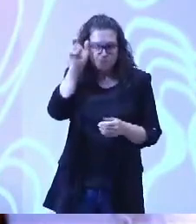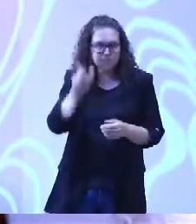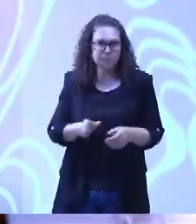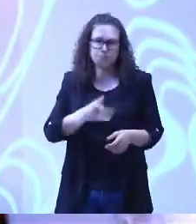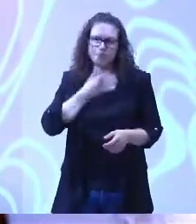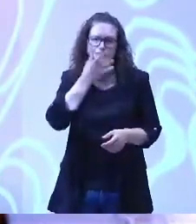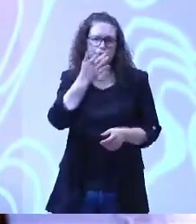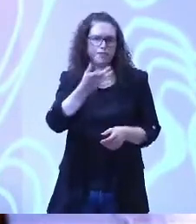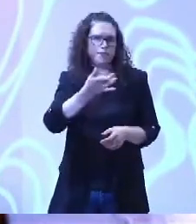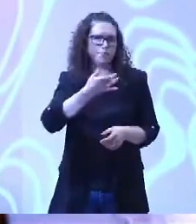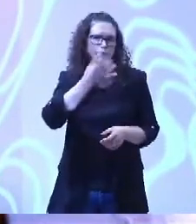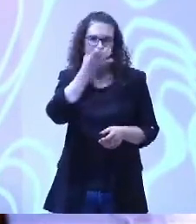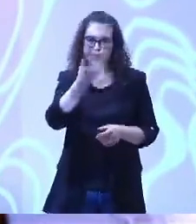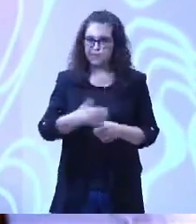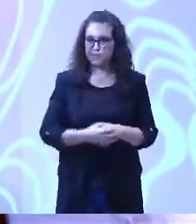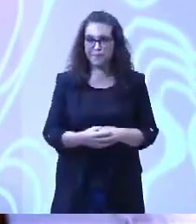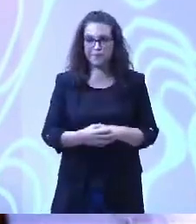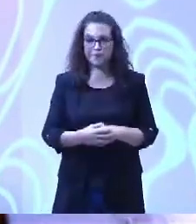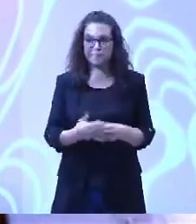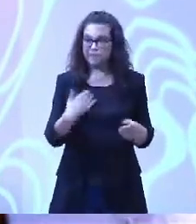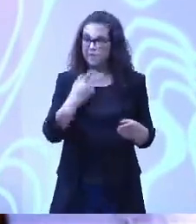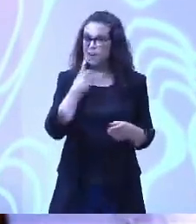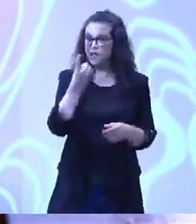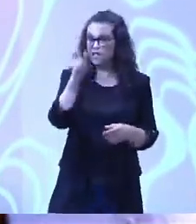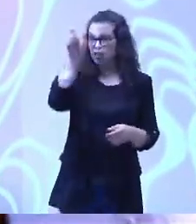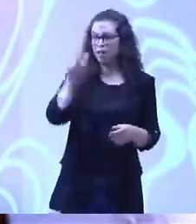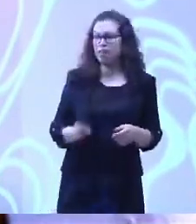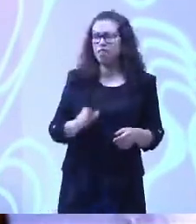sí le voy a decir una cosa al señor Feijóo.